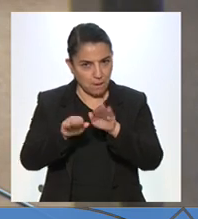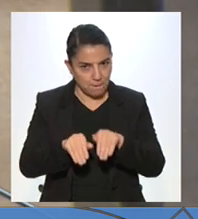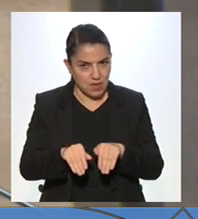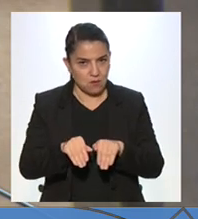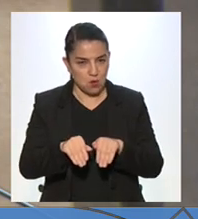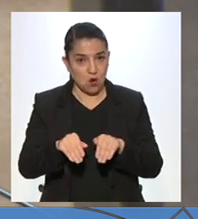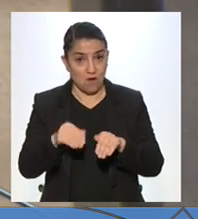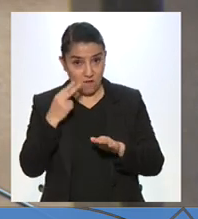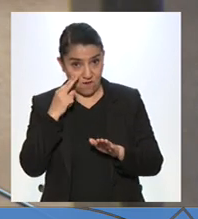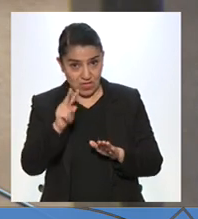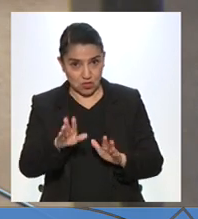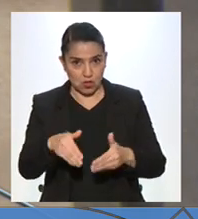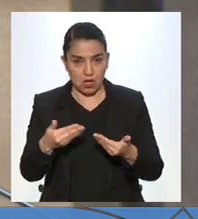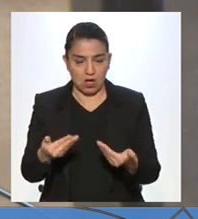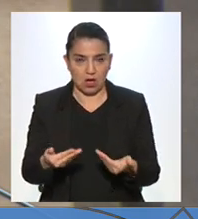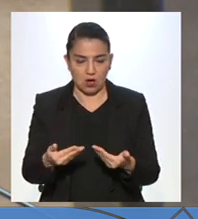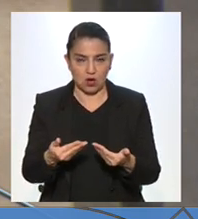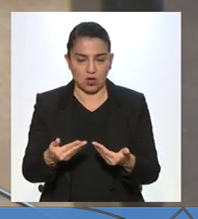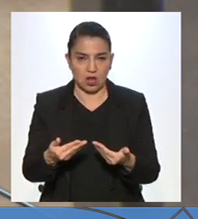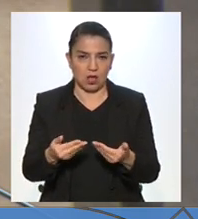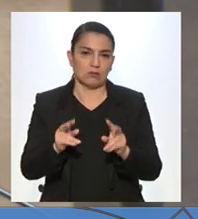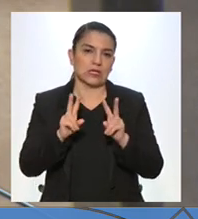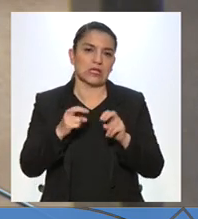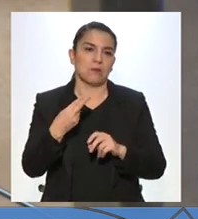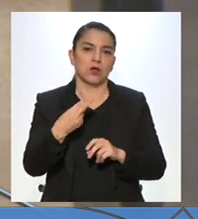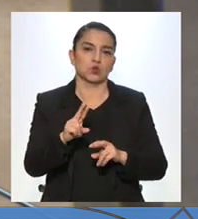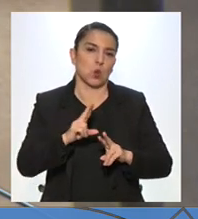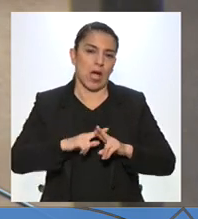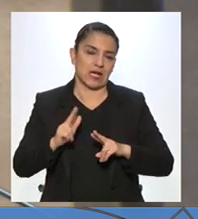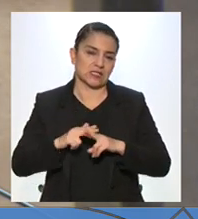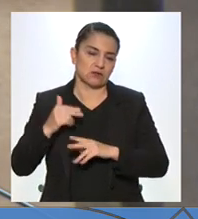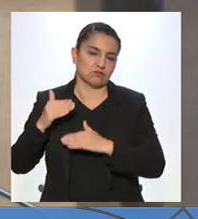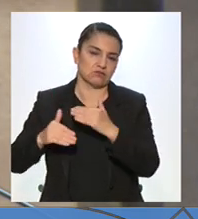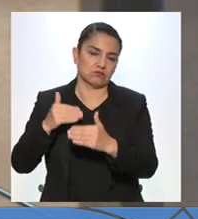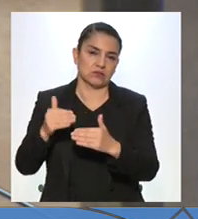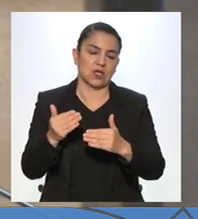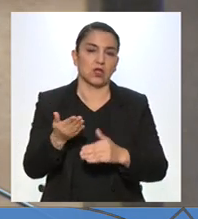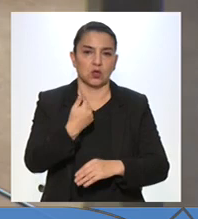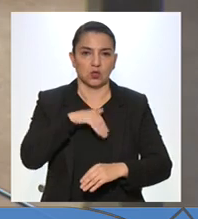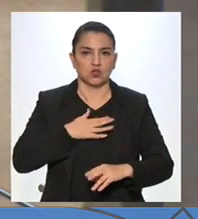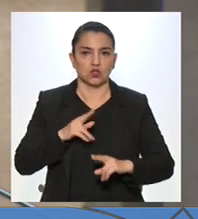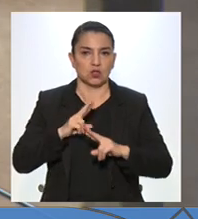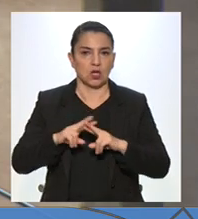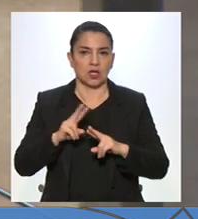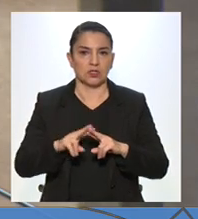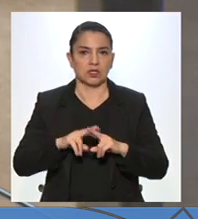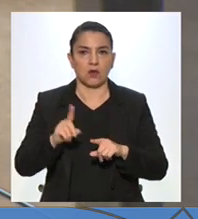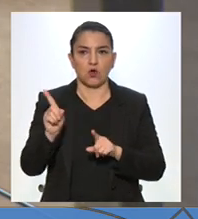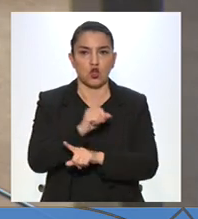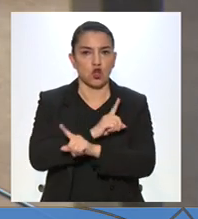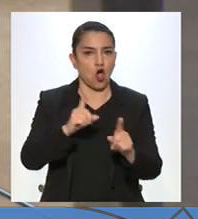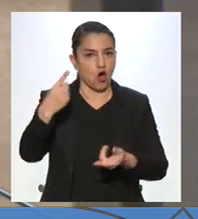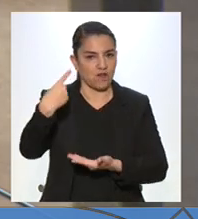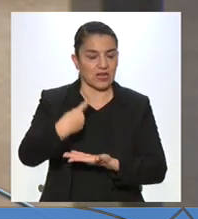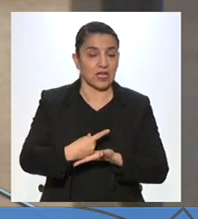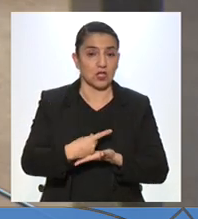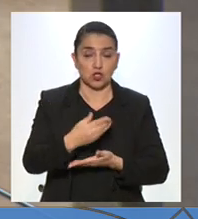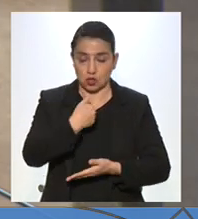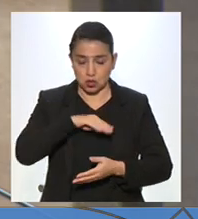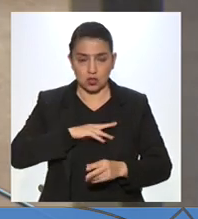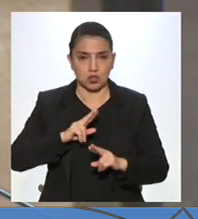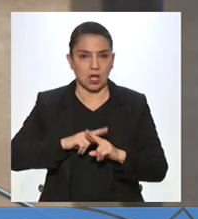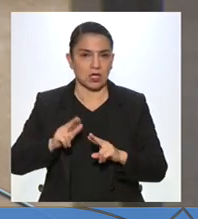debate respecto de sus actuaciones. Es algo que nosotros lo hacemos no como una obligación, sino que sobre